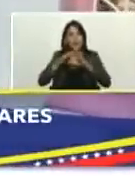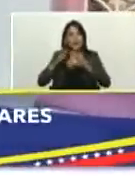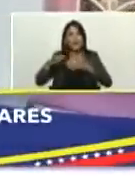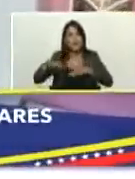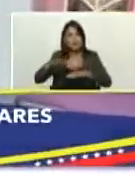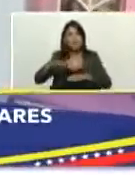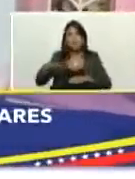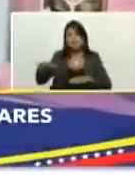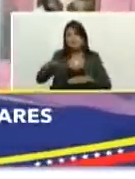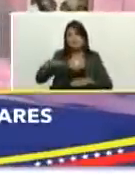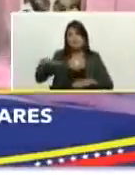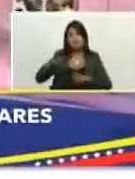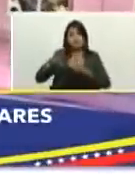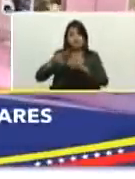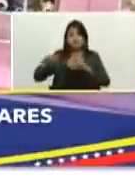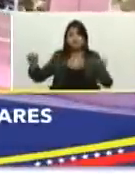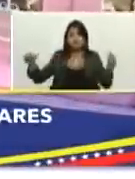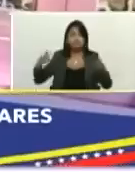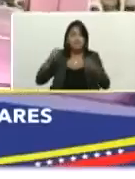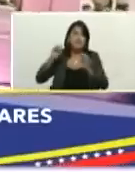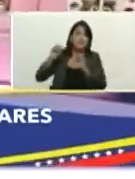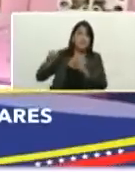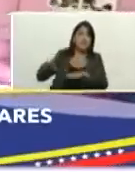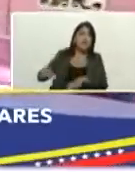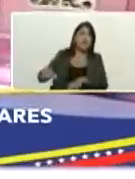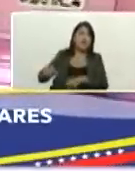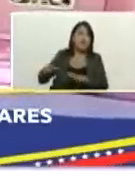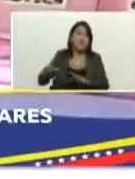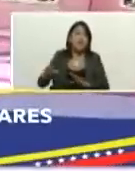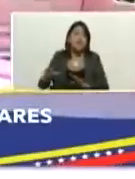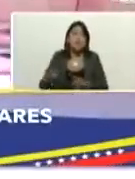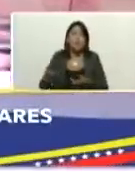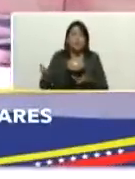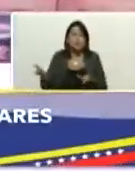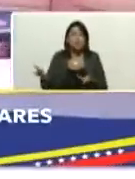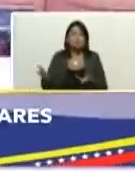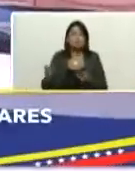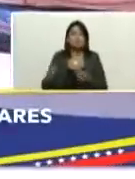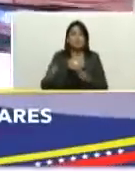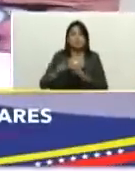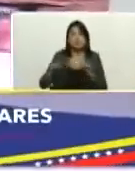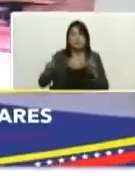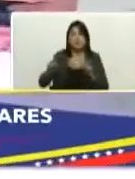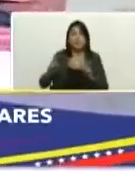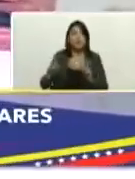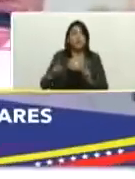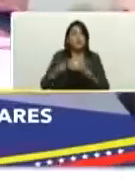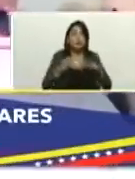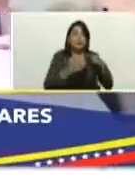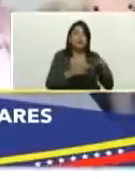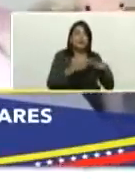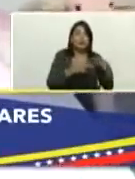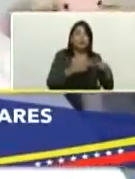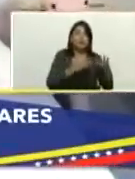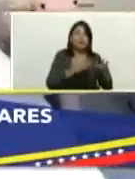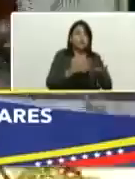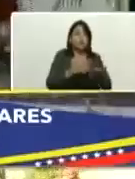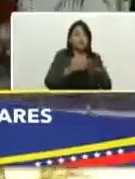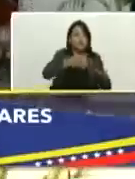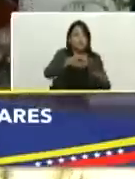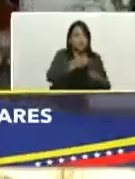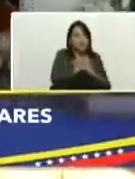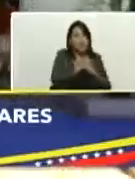terrenos eran terrenos baldíos, terrenos que estaban destinados para otros fines, pero con la revolución fueron rescatados